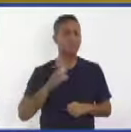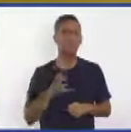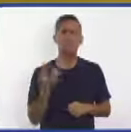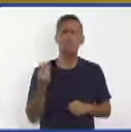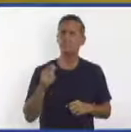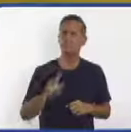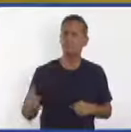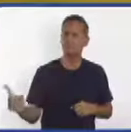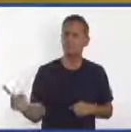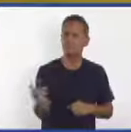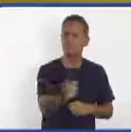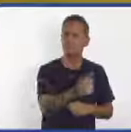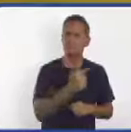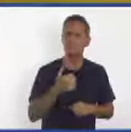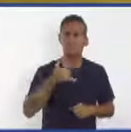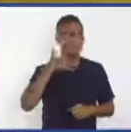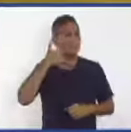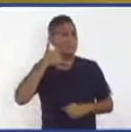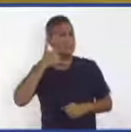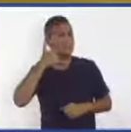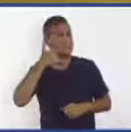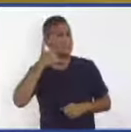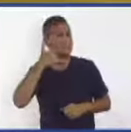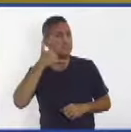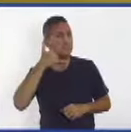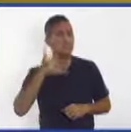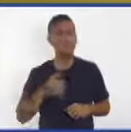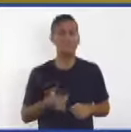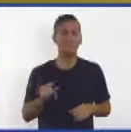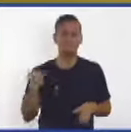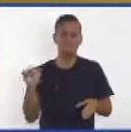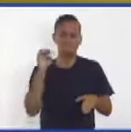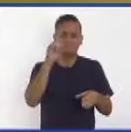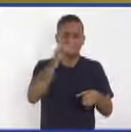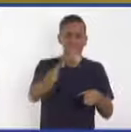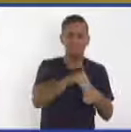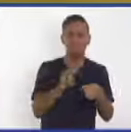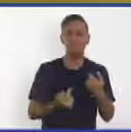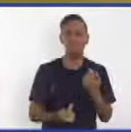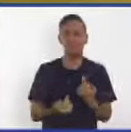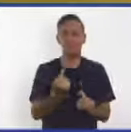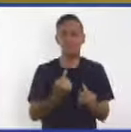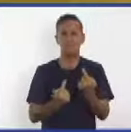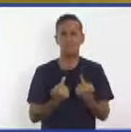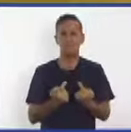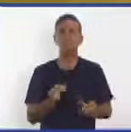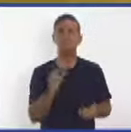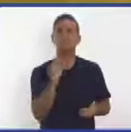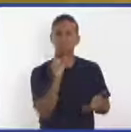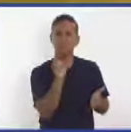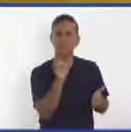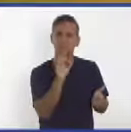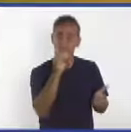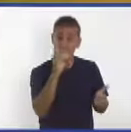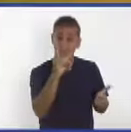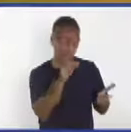móvil ya han incluido algunos de estos diccionarios bueno pues es